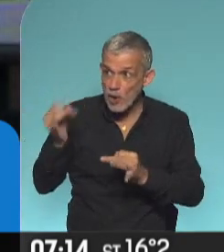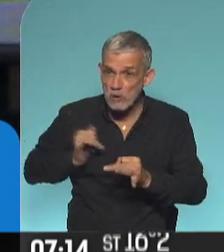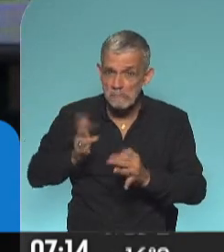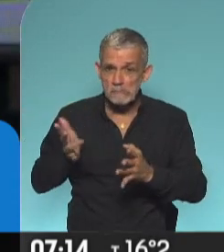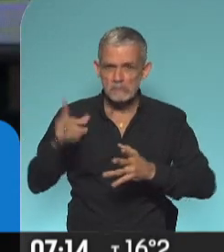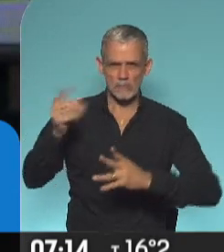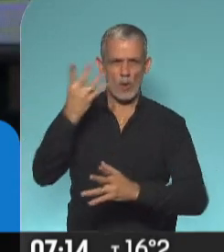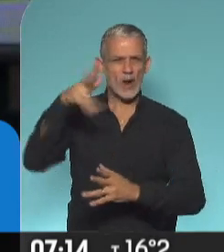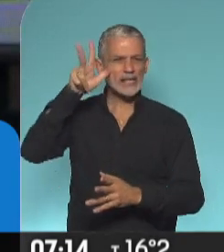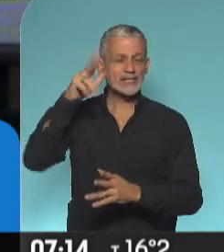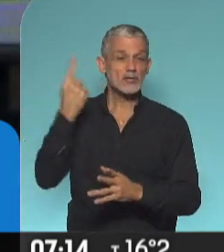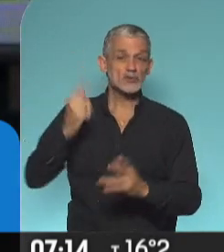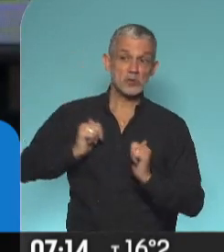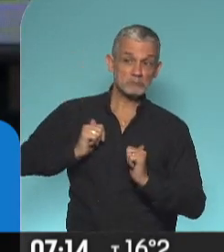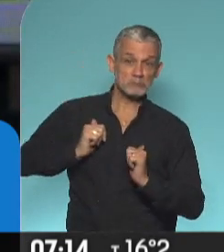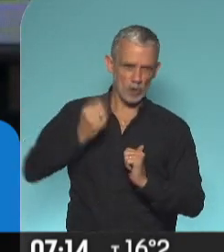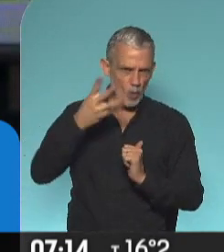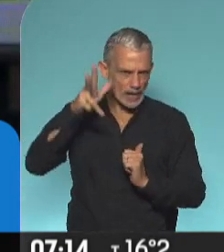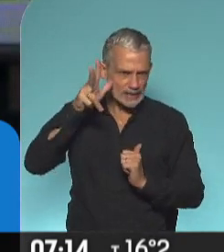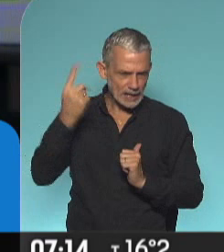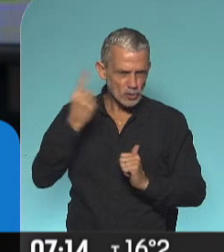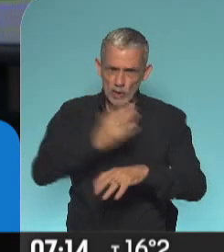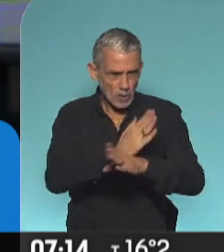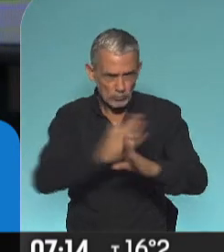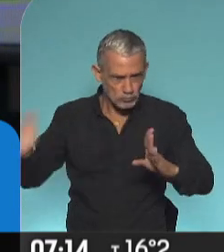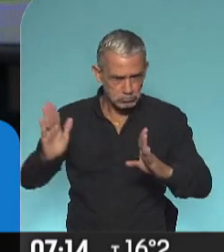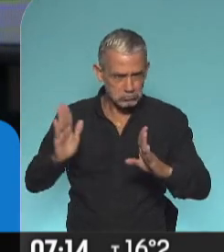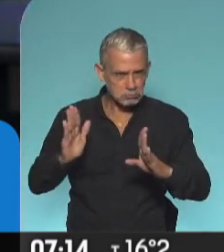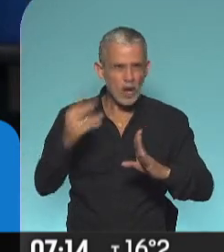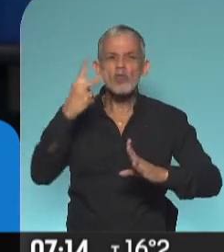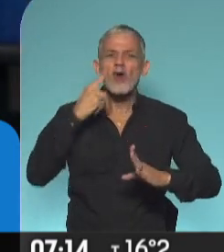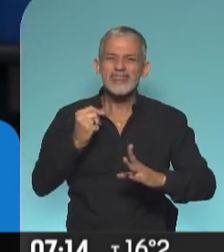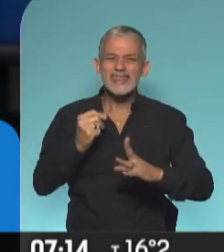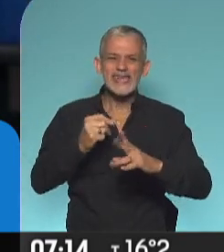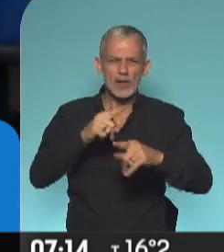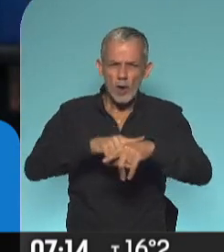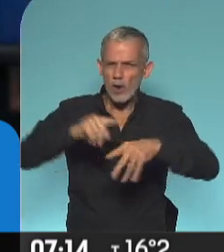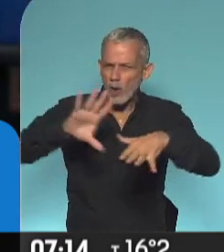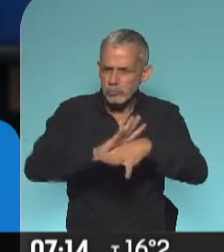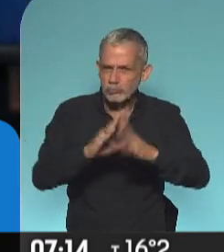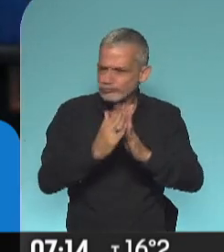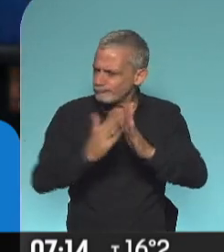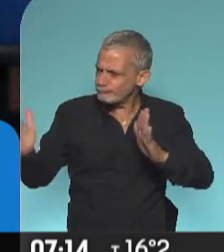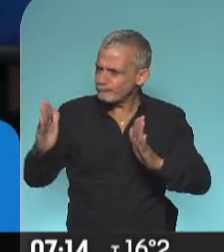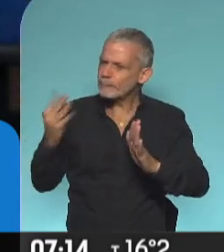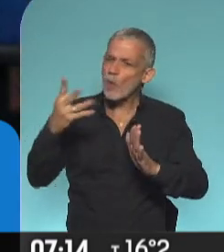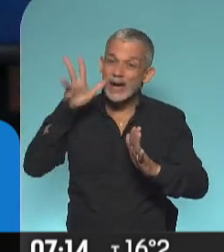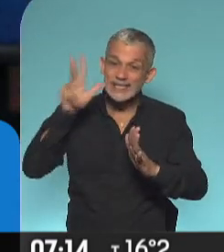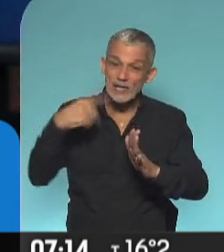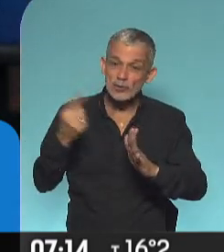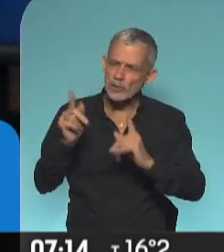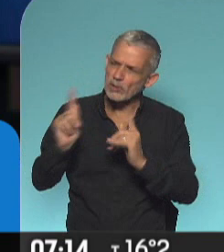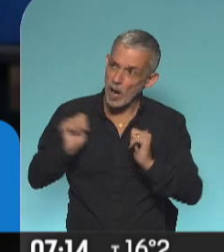después de esas 48 horas, que son 48 horas corridas porque habilitó día y hora inhábiles, le va a preguntar lo